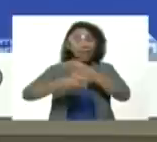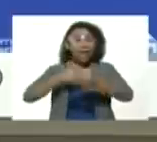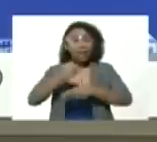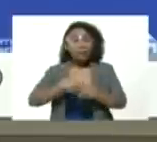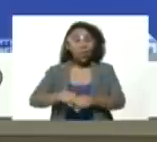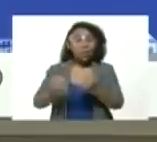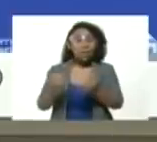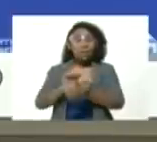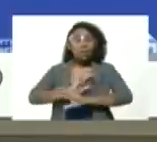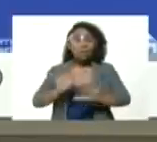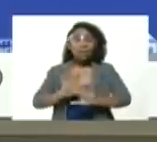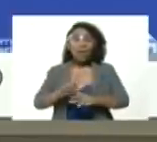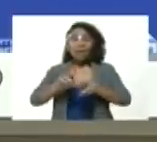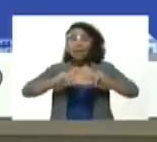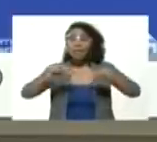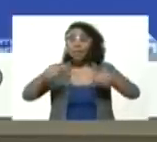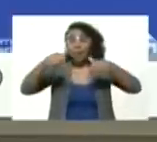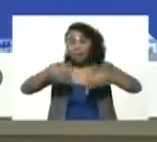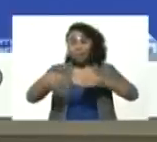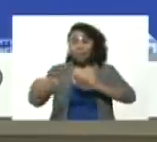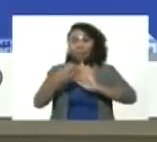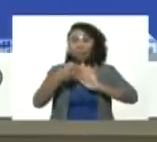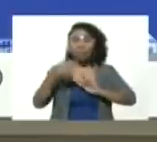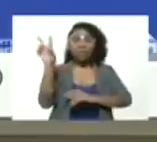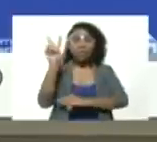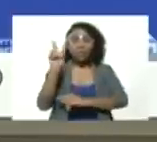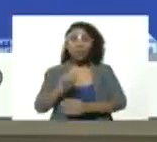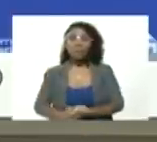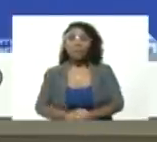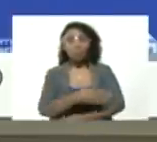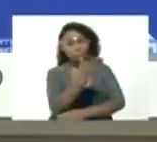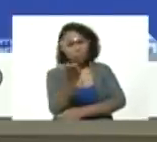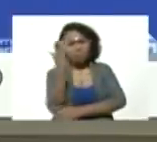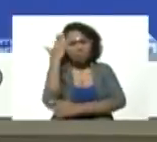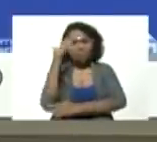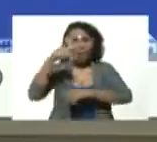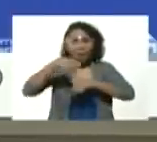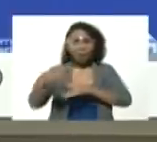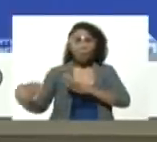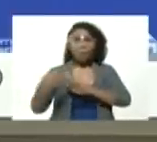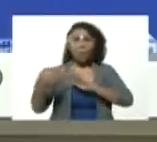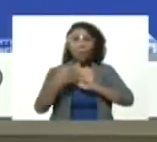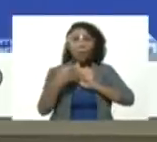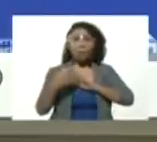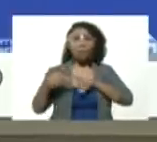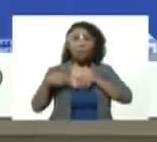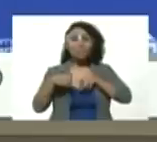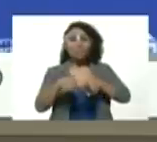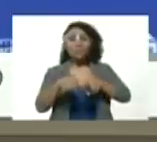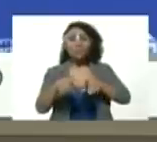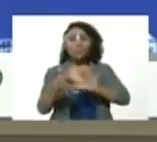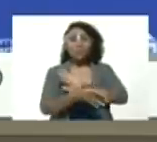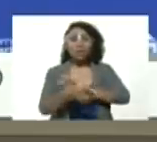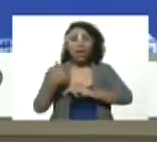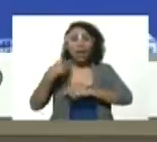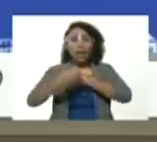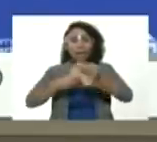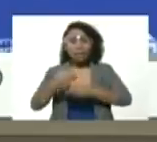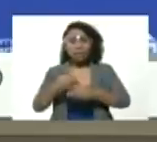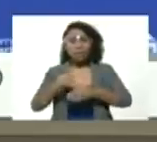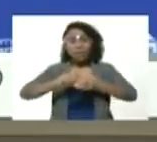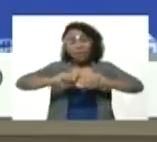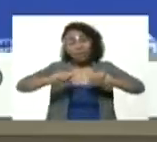causó en territorio venezolano. Ustedes bien saben que las medidas coercitivas unilaterales son